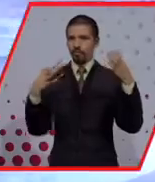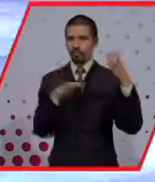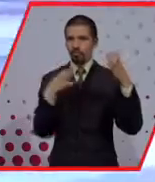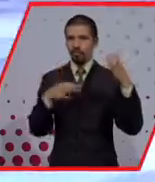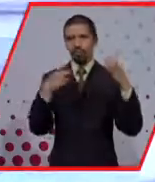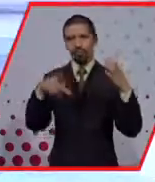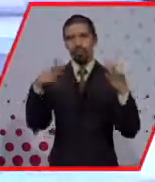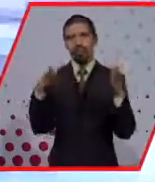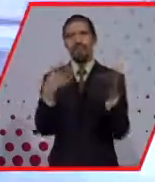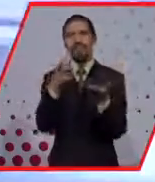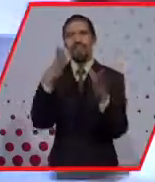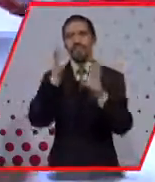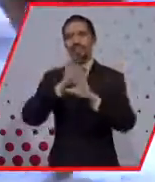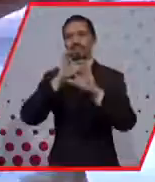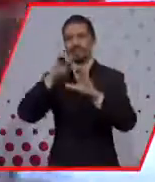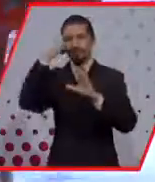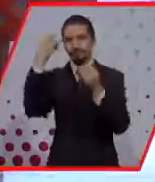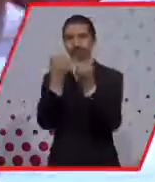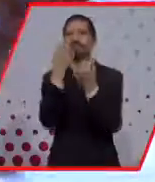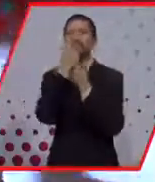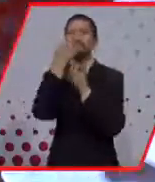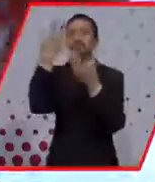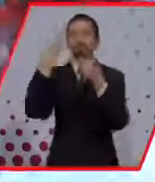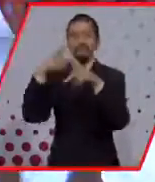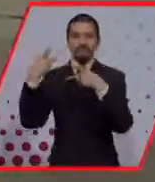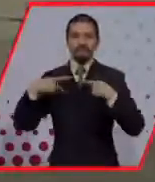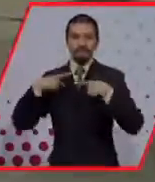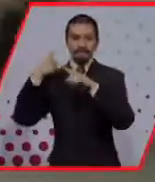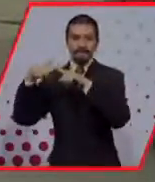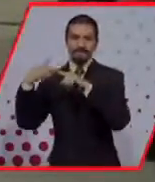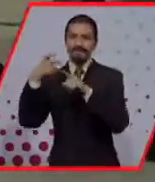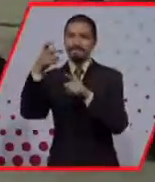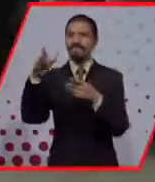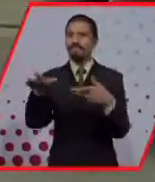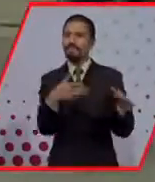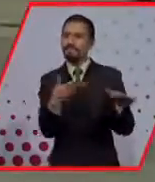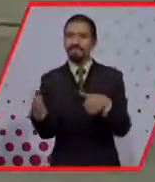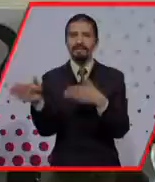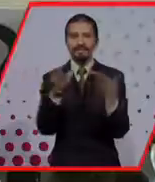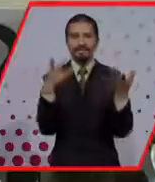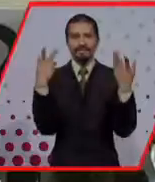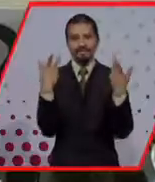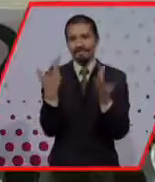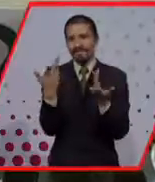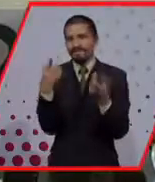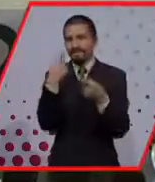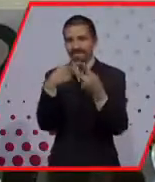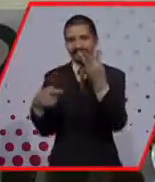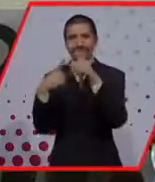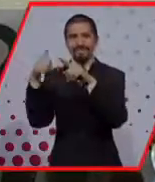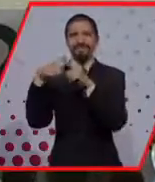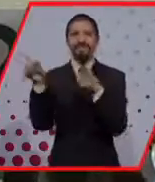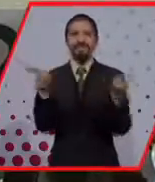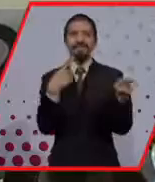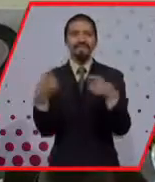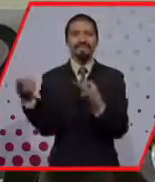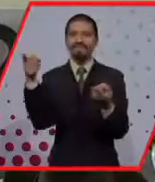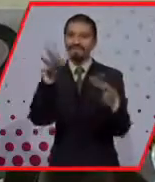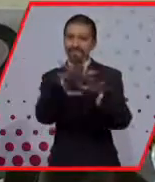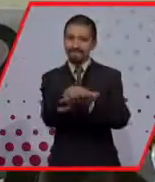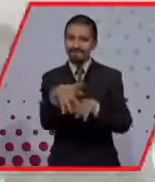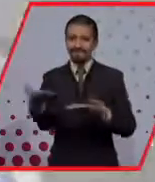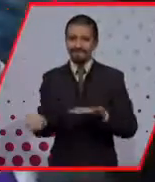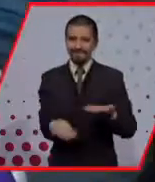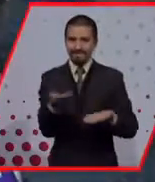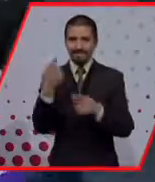acompañando al canto ya la poesía de los rodadores que el compás de los instrumentos entona en coplas de muy diverso contenido